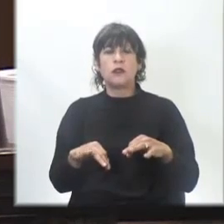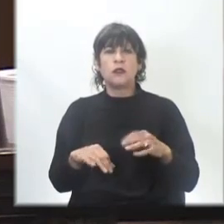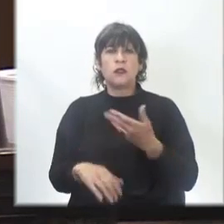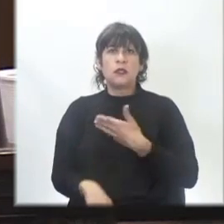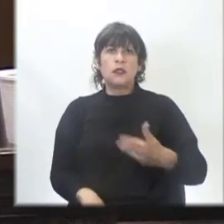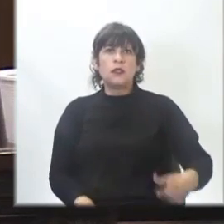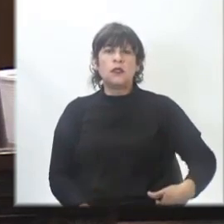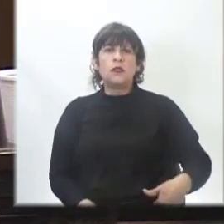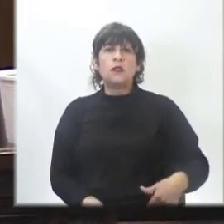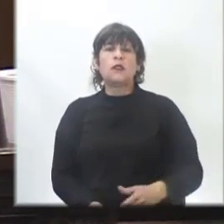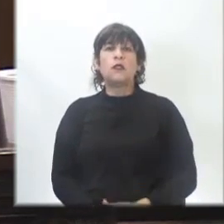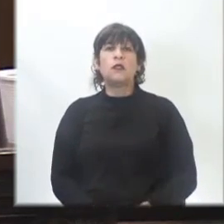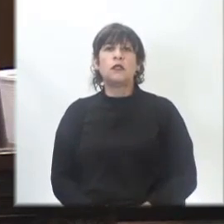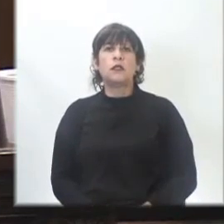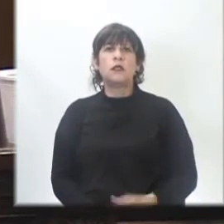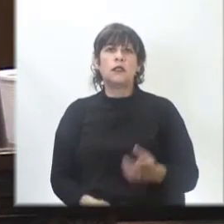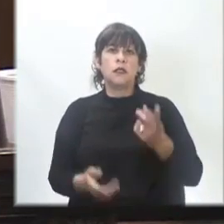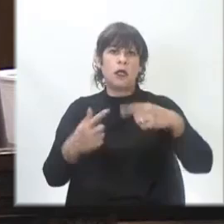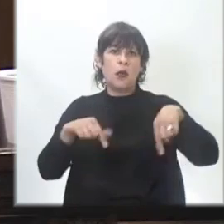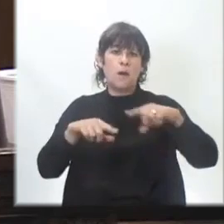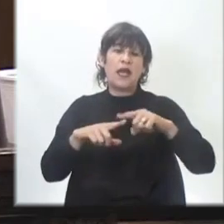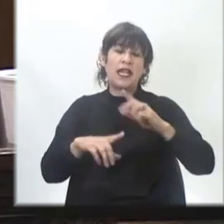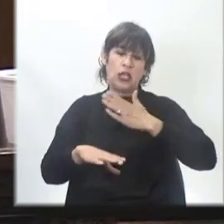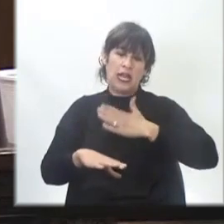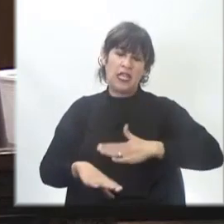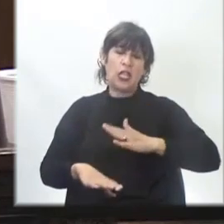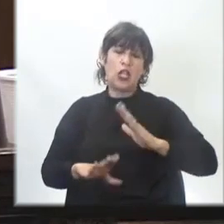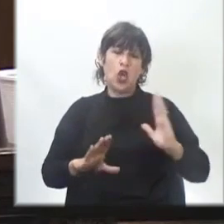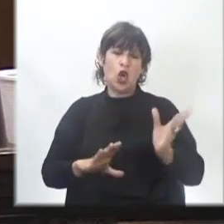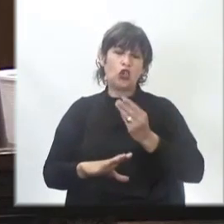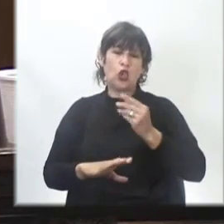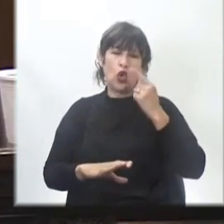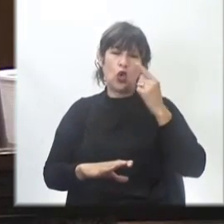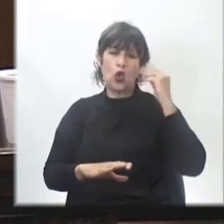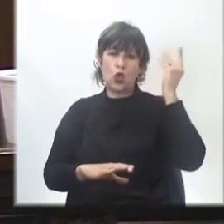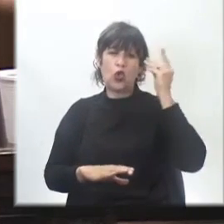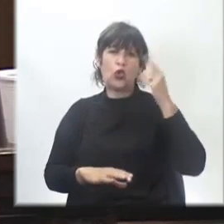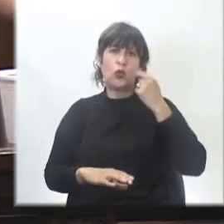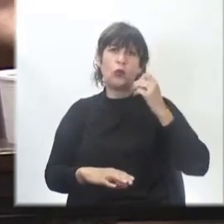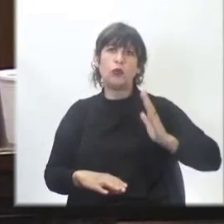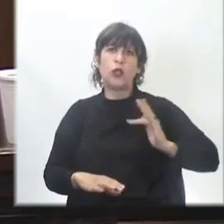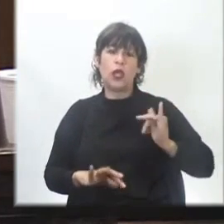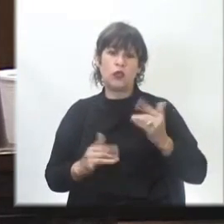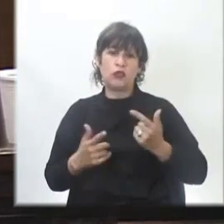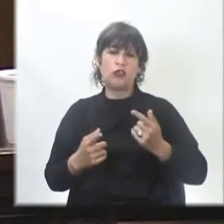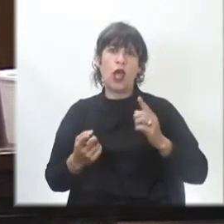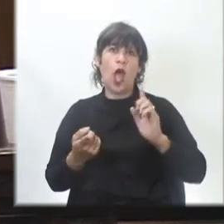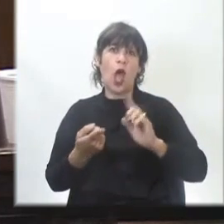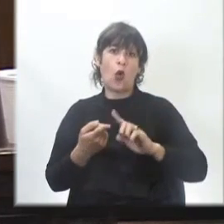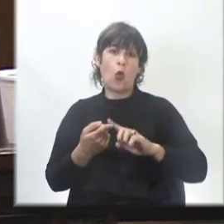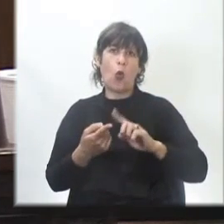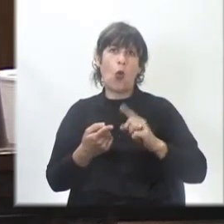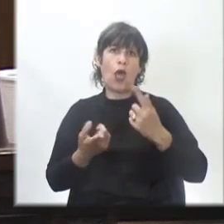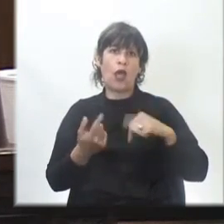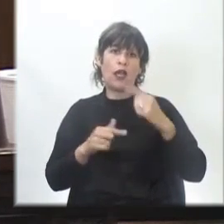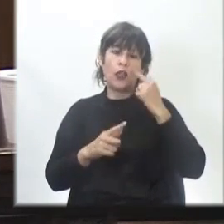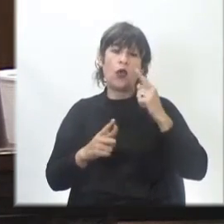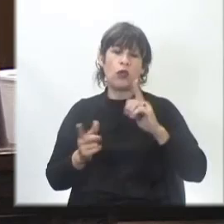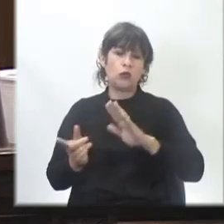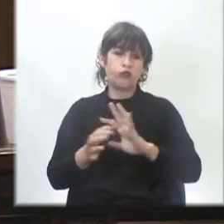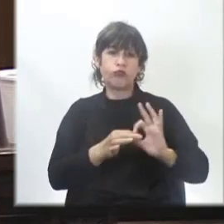Presidente, para la tranquilidad de todos los legisladores y legisladoras, esto se acordó, entiendo, en el marco de la